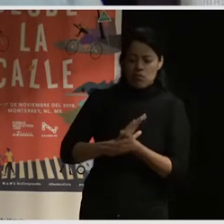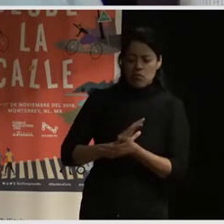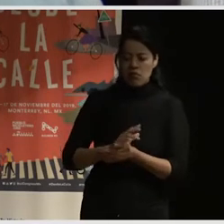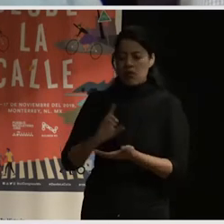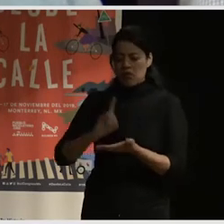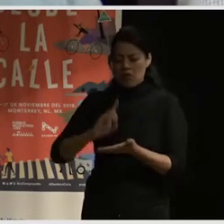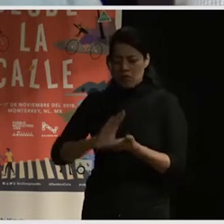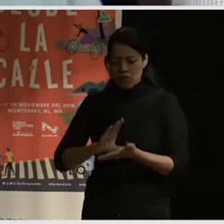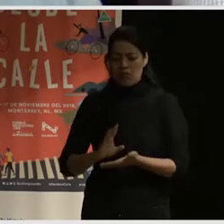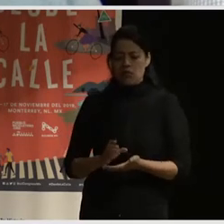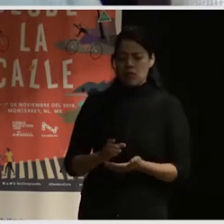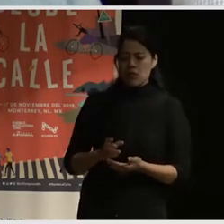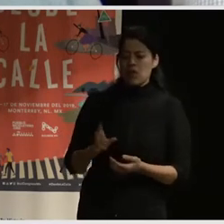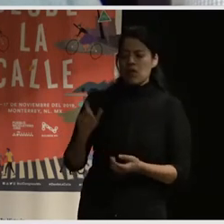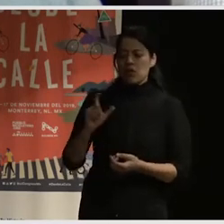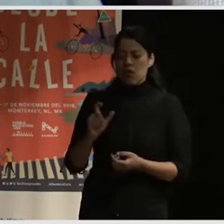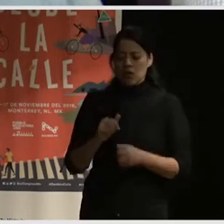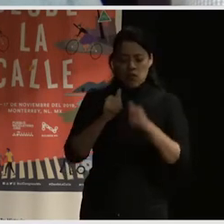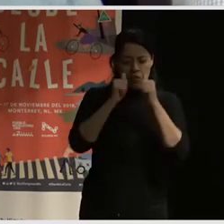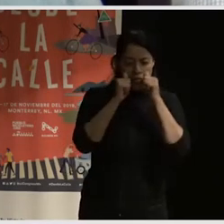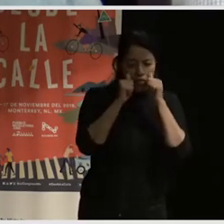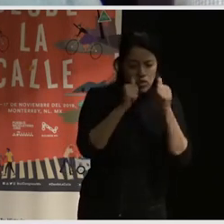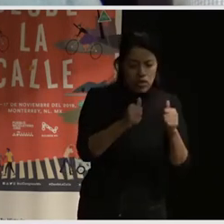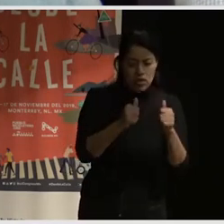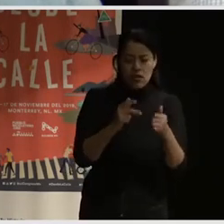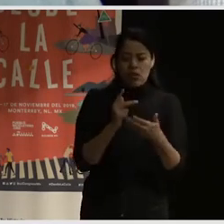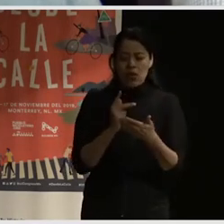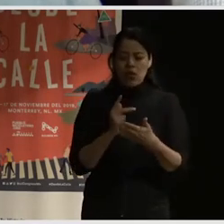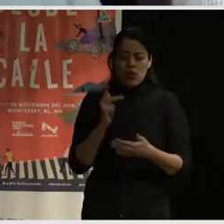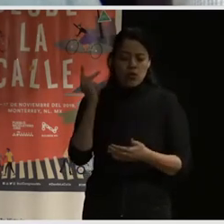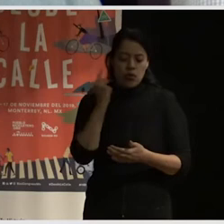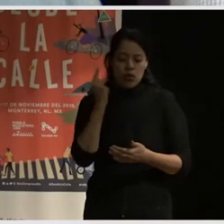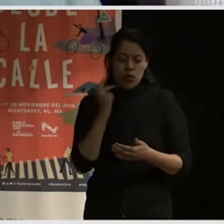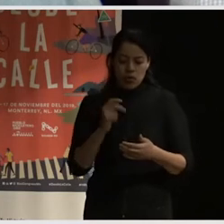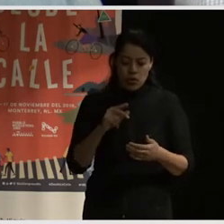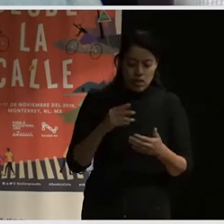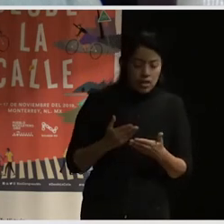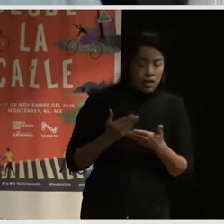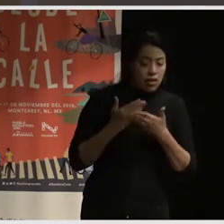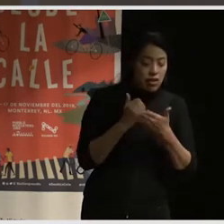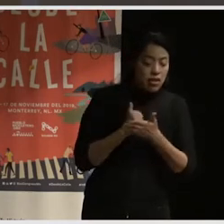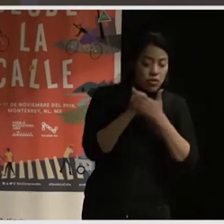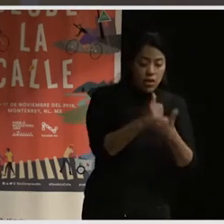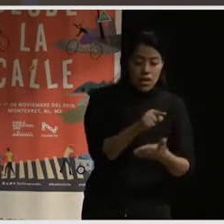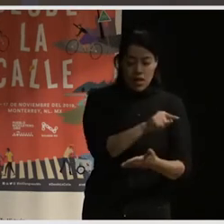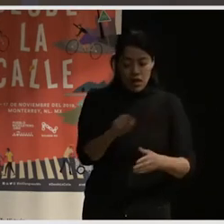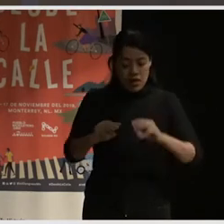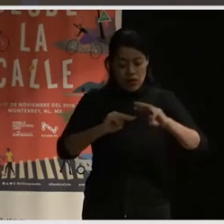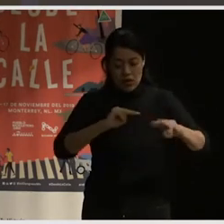ser sujetos prioritarios de una política que fortalezca la forma en que ellos se mueve entonces